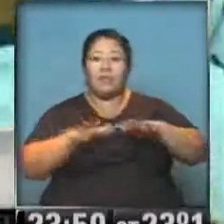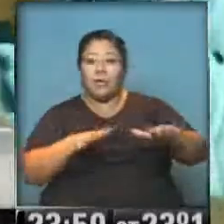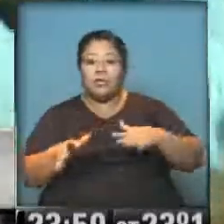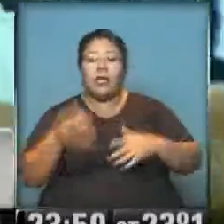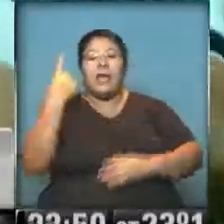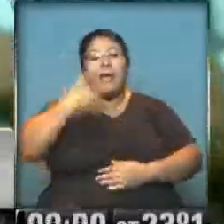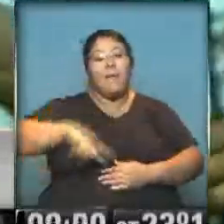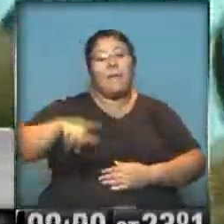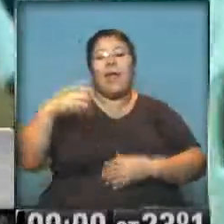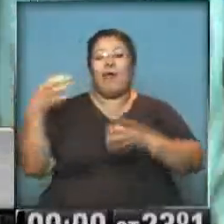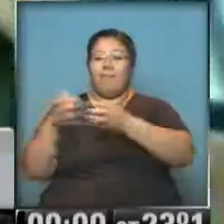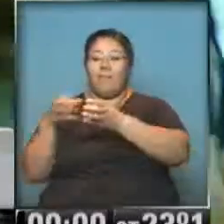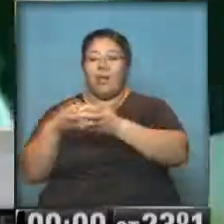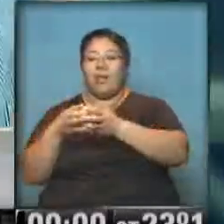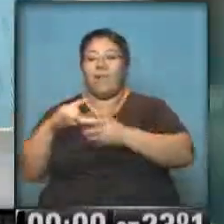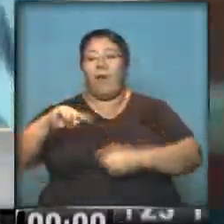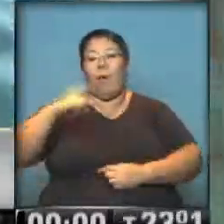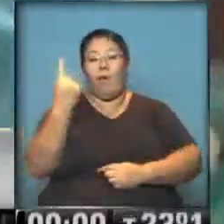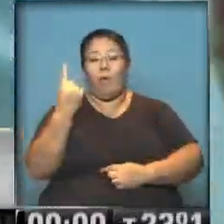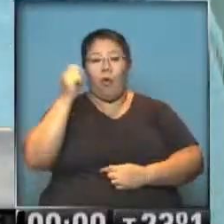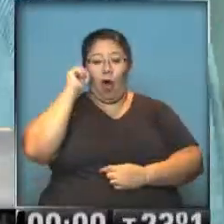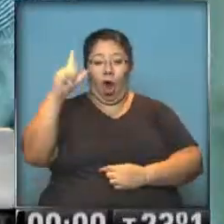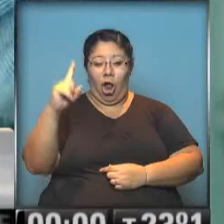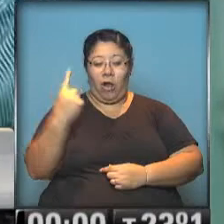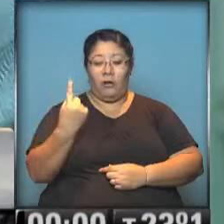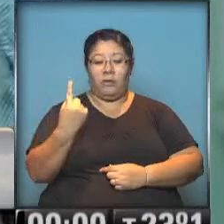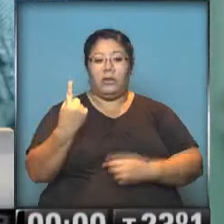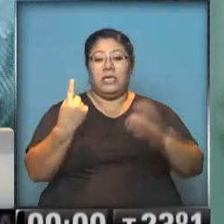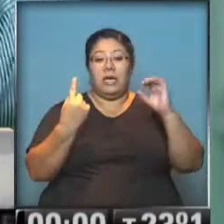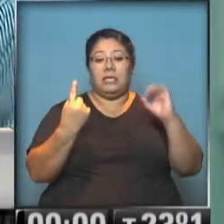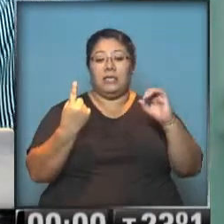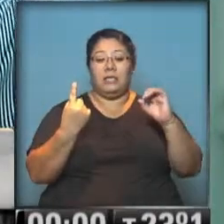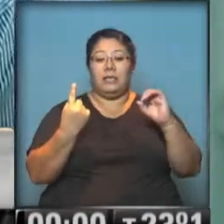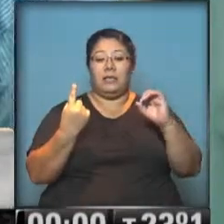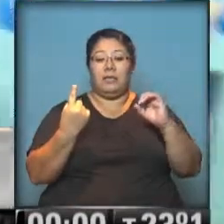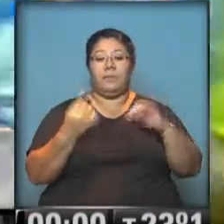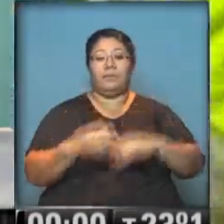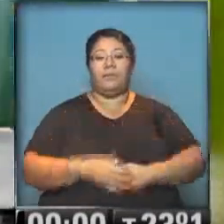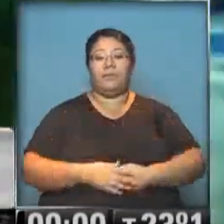terminaba marcando el único gol con que en la jornada de hoy terminó cayendo